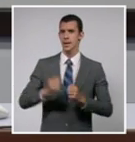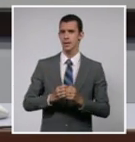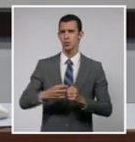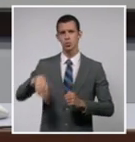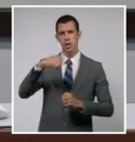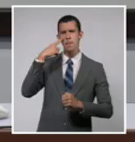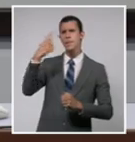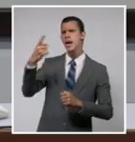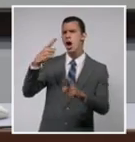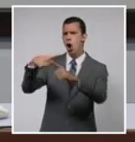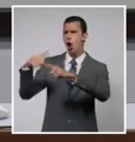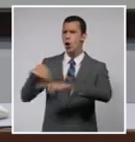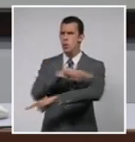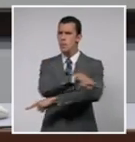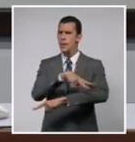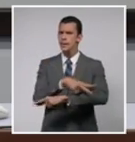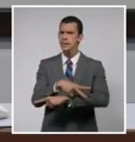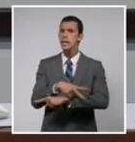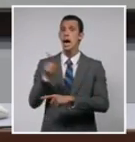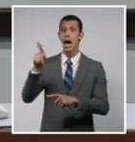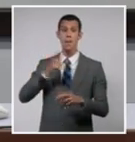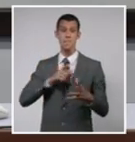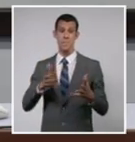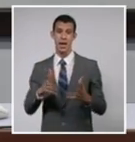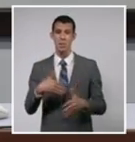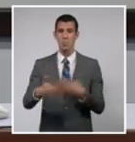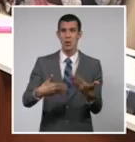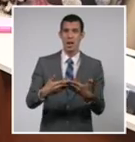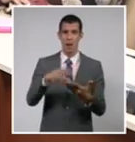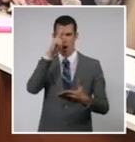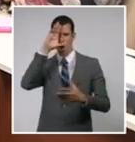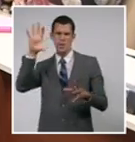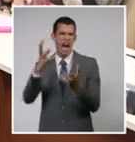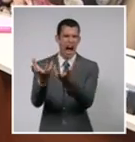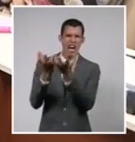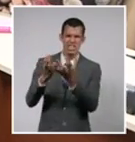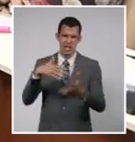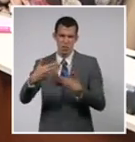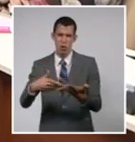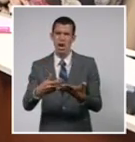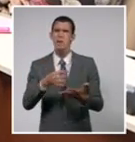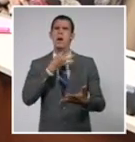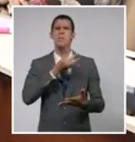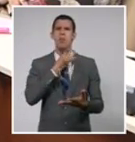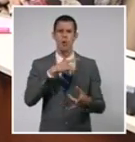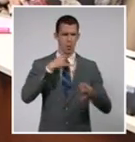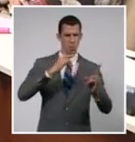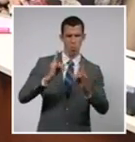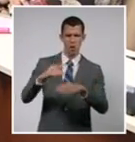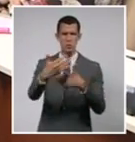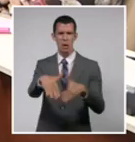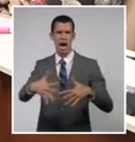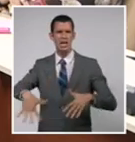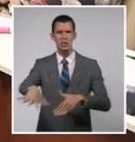mundo, con qué incertidumbre se vive en el mundo en estas condiciones. Una última